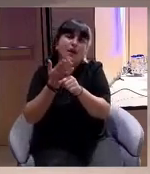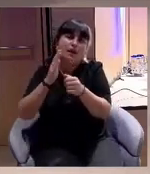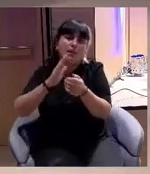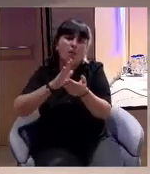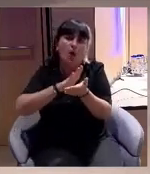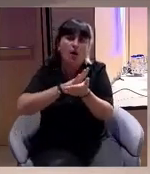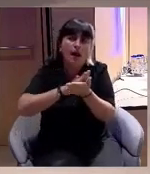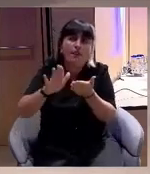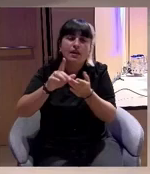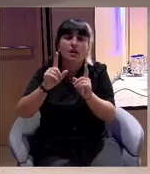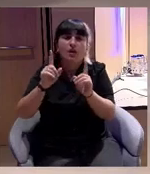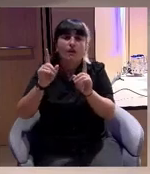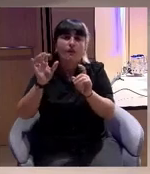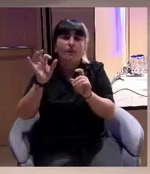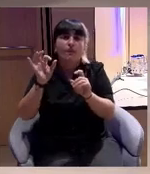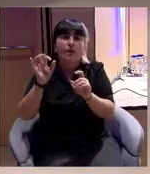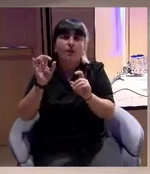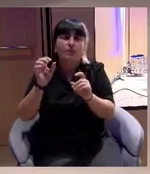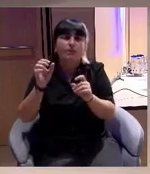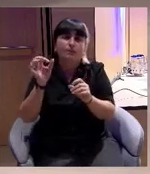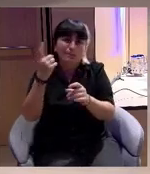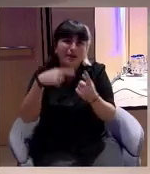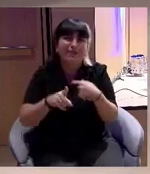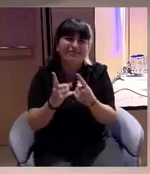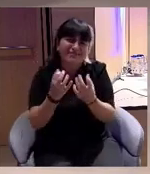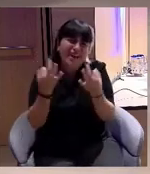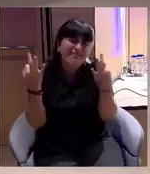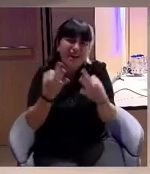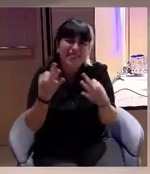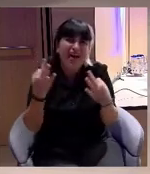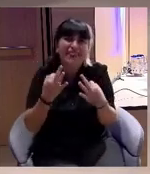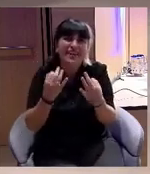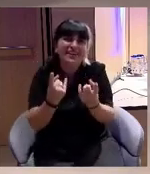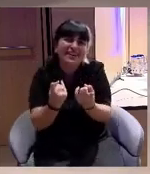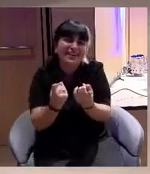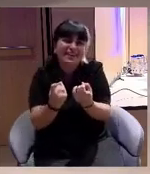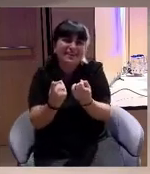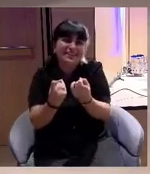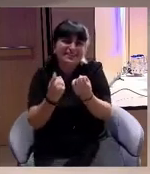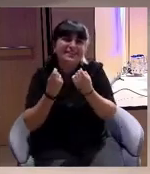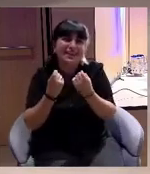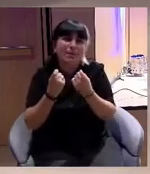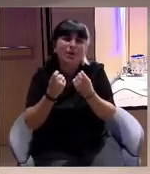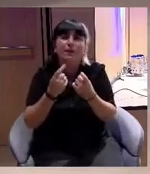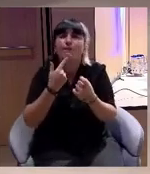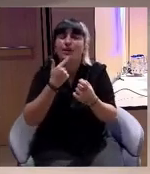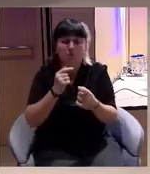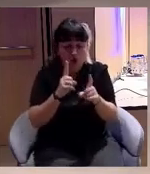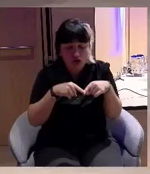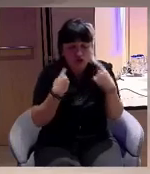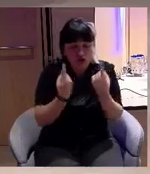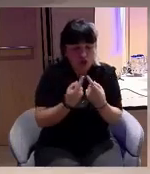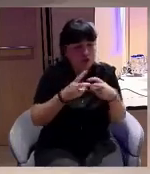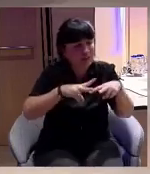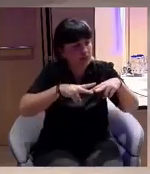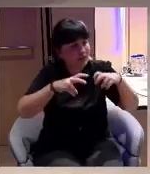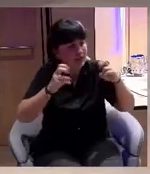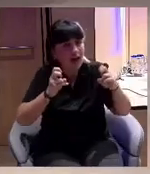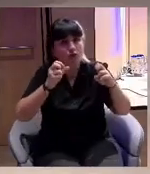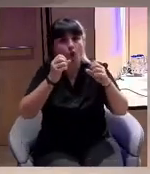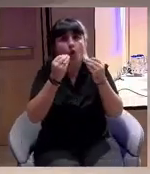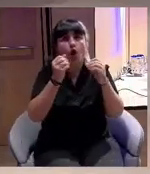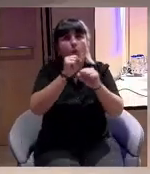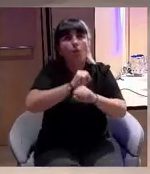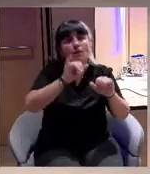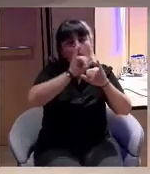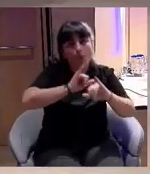esfuerzo que deberían hacer para que los costos de quienes nos encargamos de producir ese tipo de información que